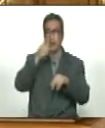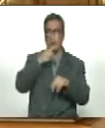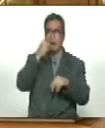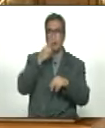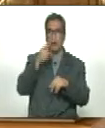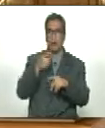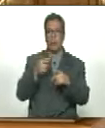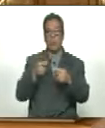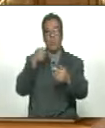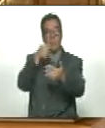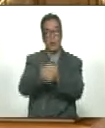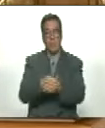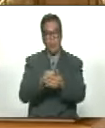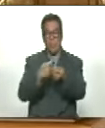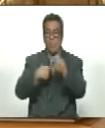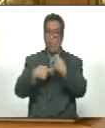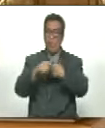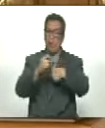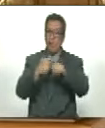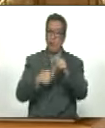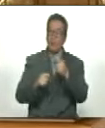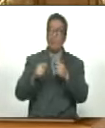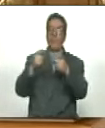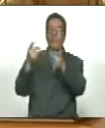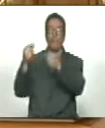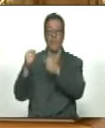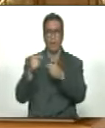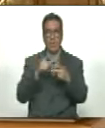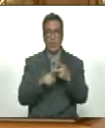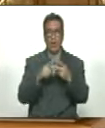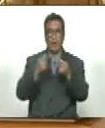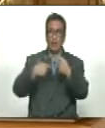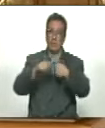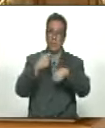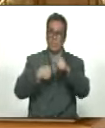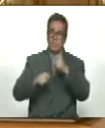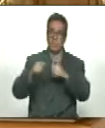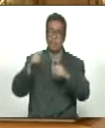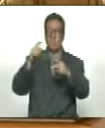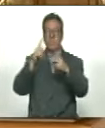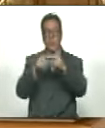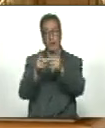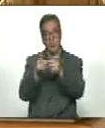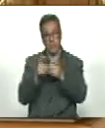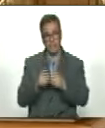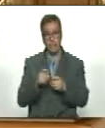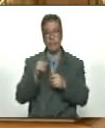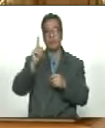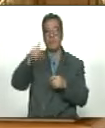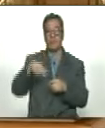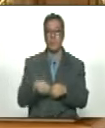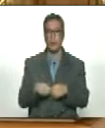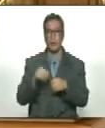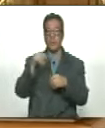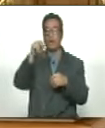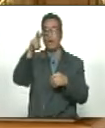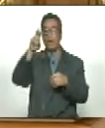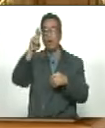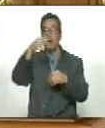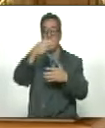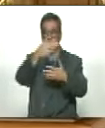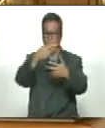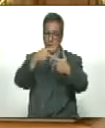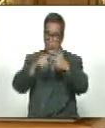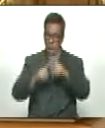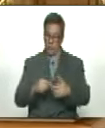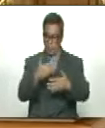de inversión en las áreas monetarias, comerciales y fiscales. También este nuevo presupuesto